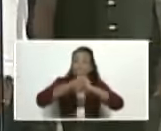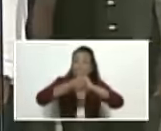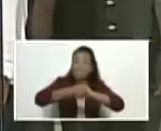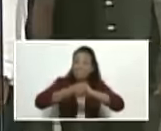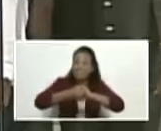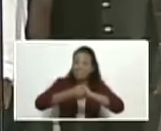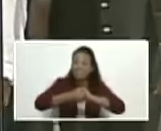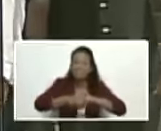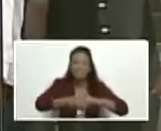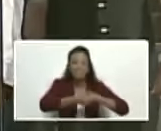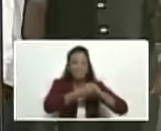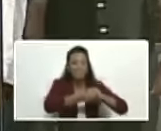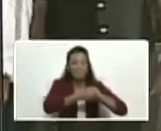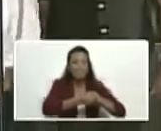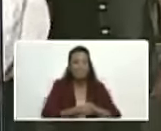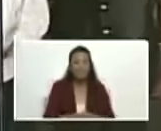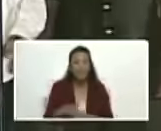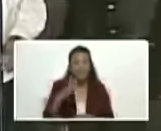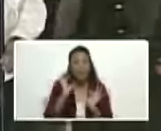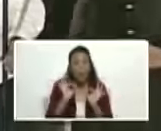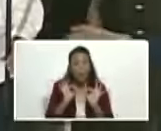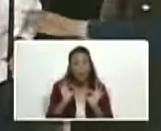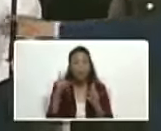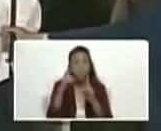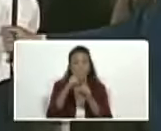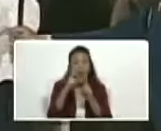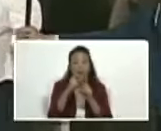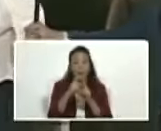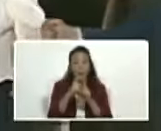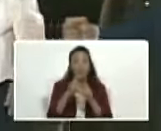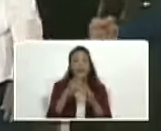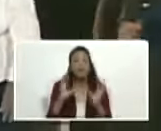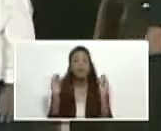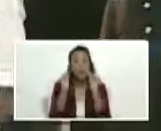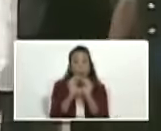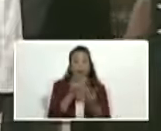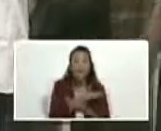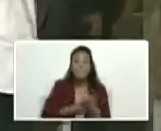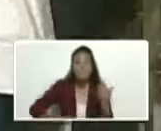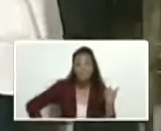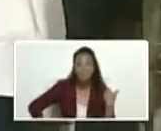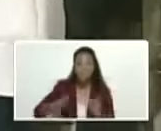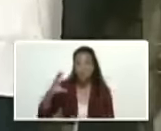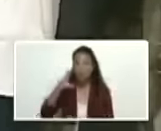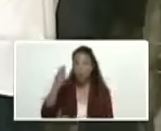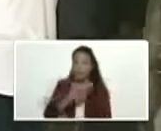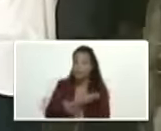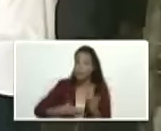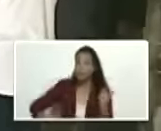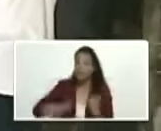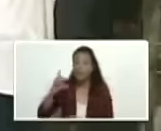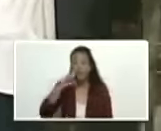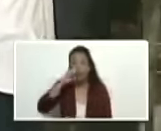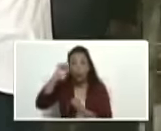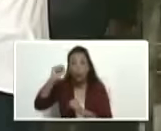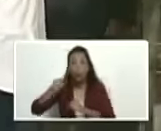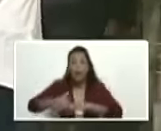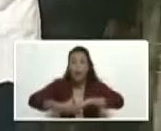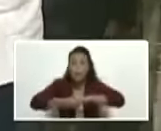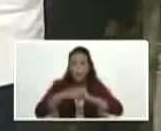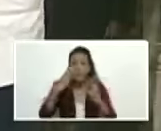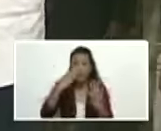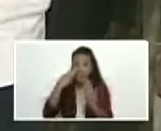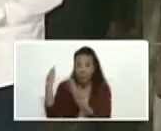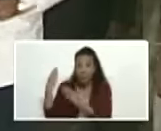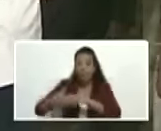Bueno, presidente, estamos hablando. Han sido justamente las palabras de ambos presidentes. Allí tenían ustedes este apretón de manos que